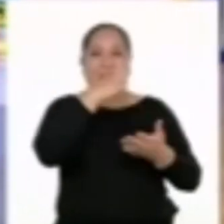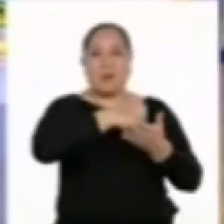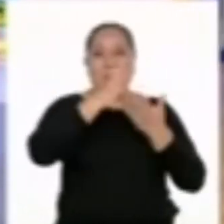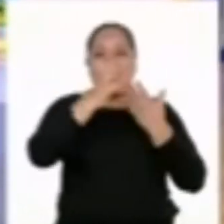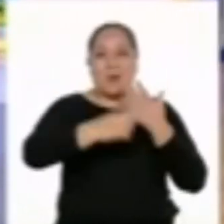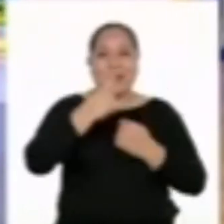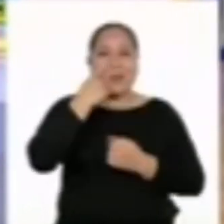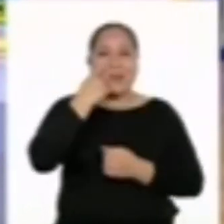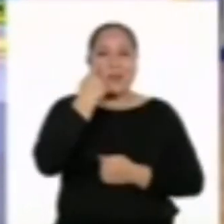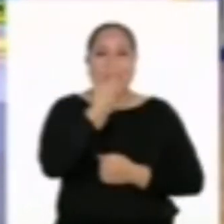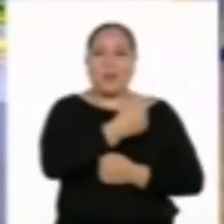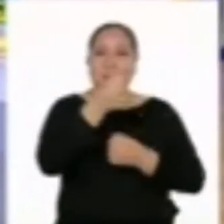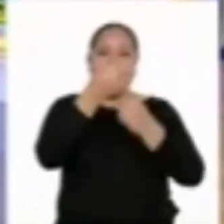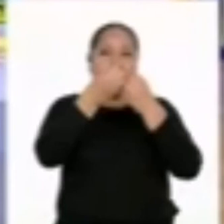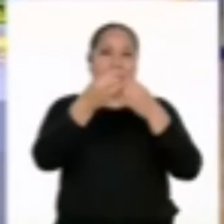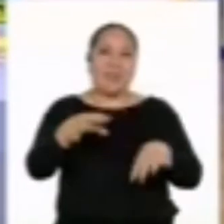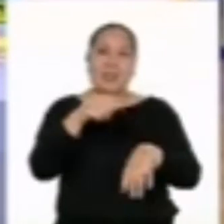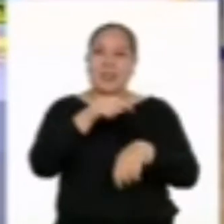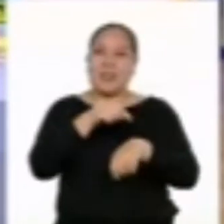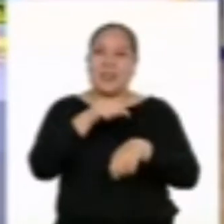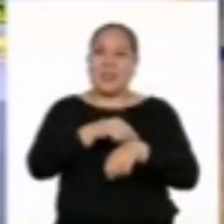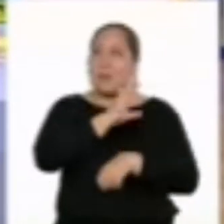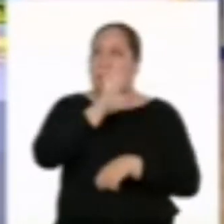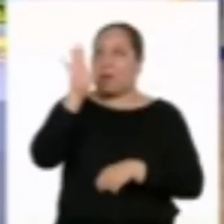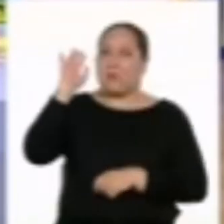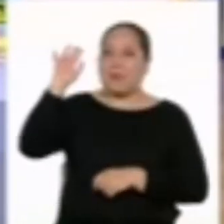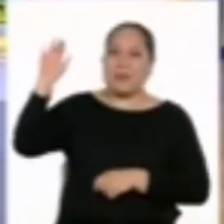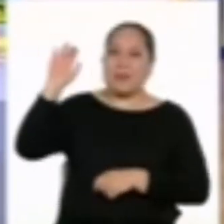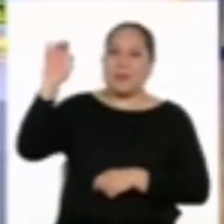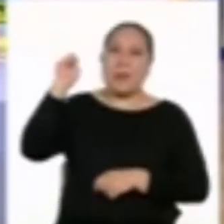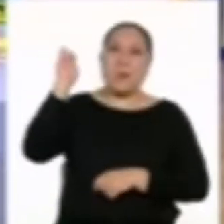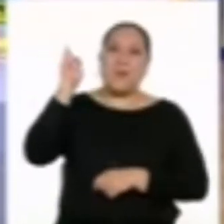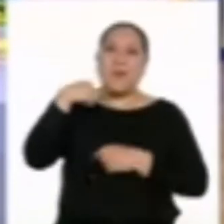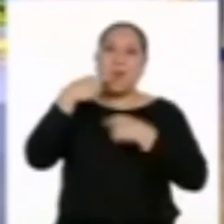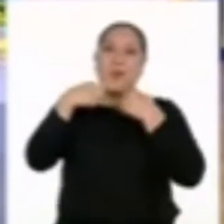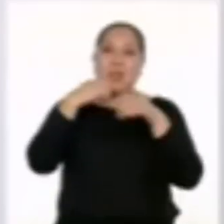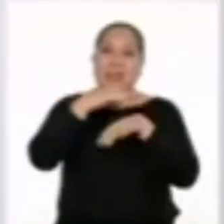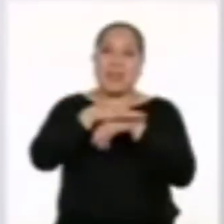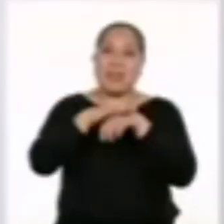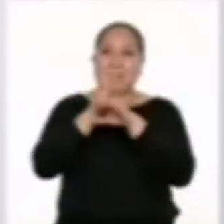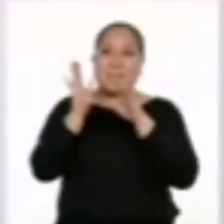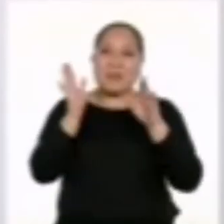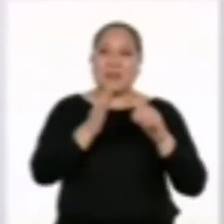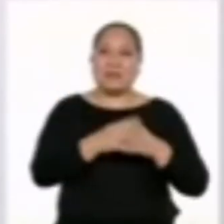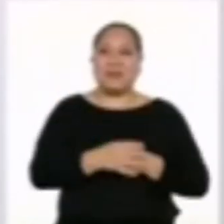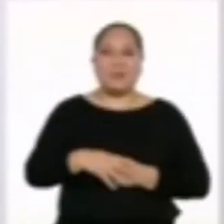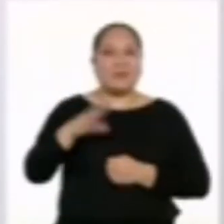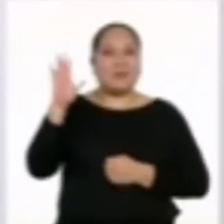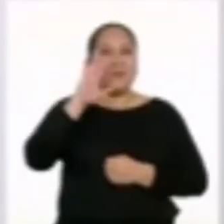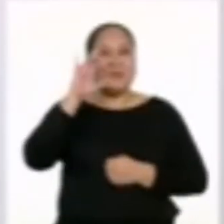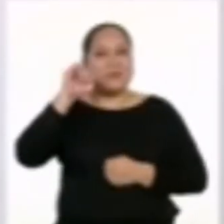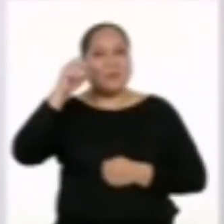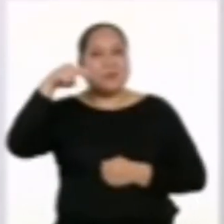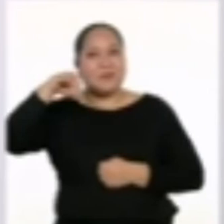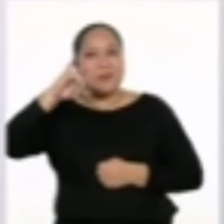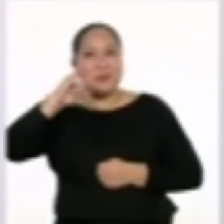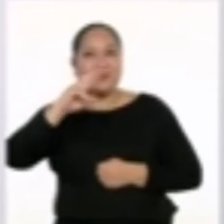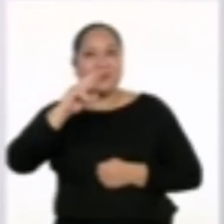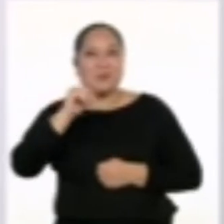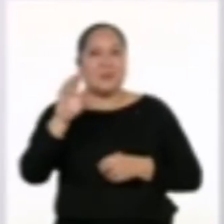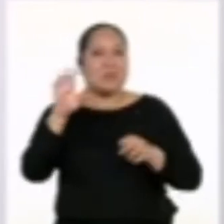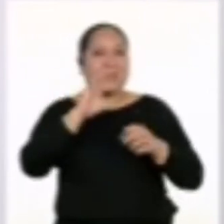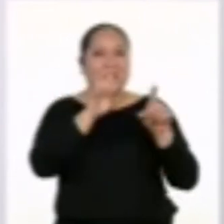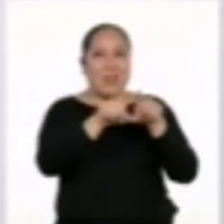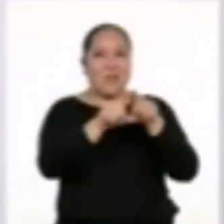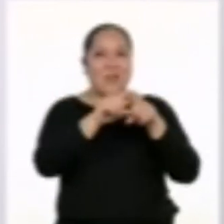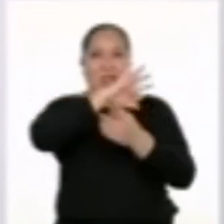programa. No perdamos más tiempo y vamos con la profesora para contarle nuestro plan. Hola Yanira, y también a todas